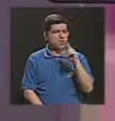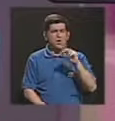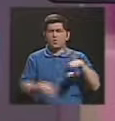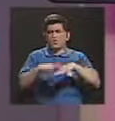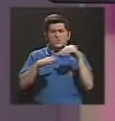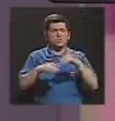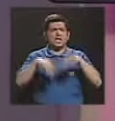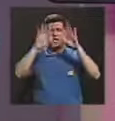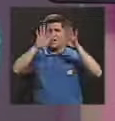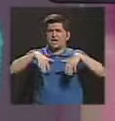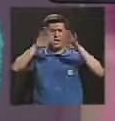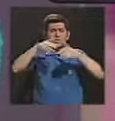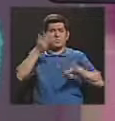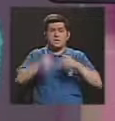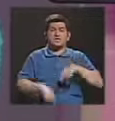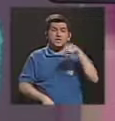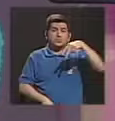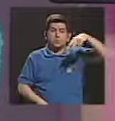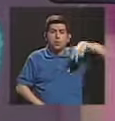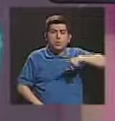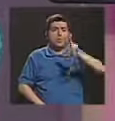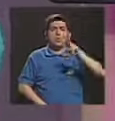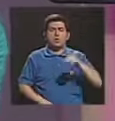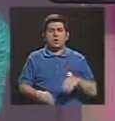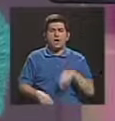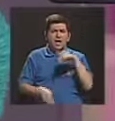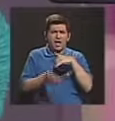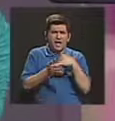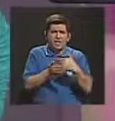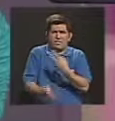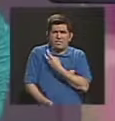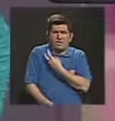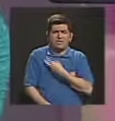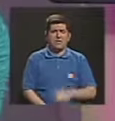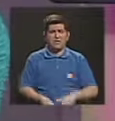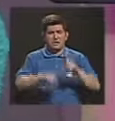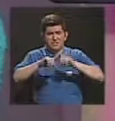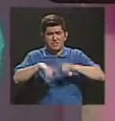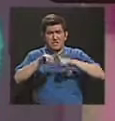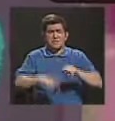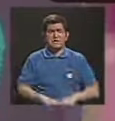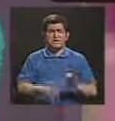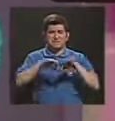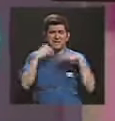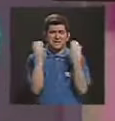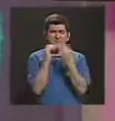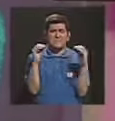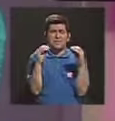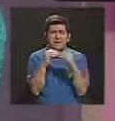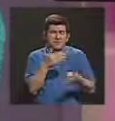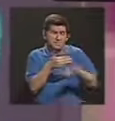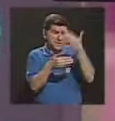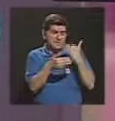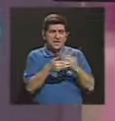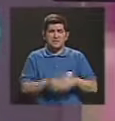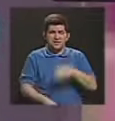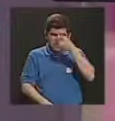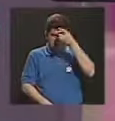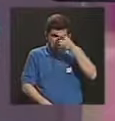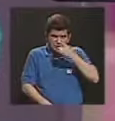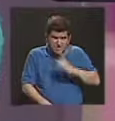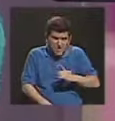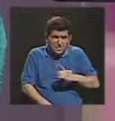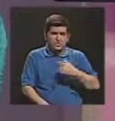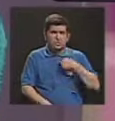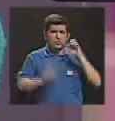salga cuando está lloviendo porque puede caerse y ya es más frágil, ya dependo de mi familia muchísimo más que antes, es una depresión eso,